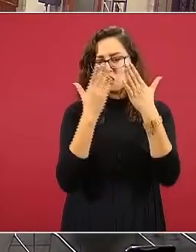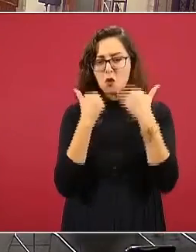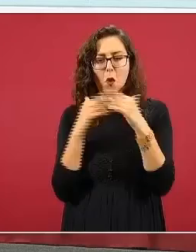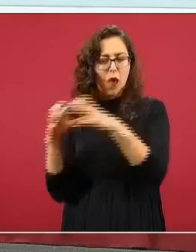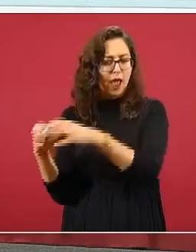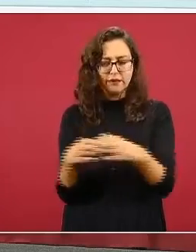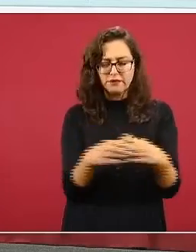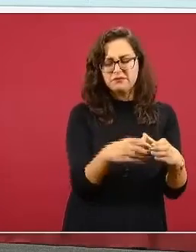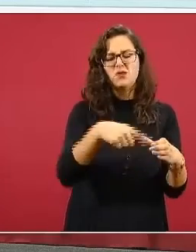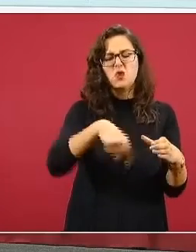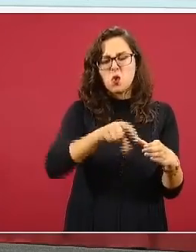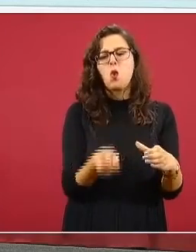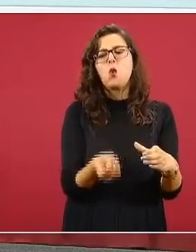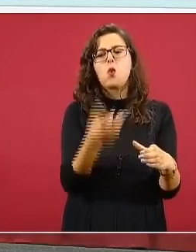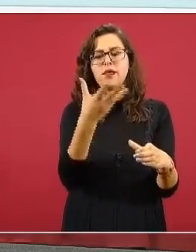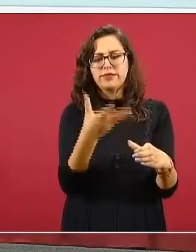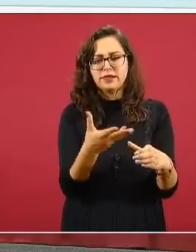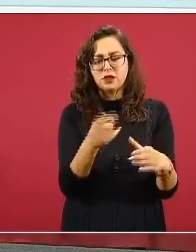pertenecen